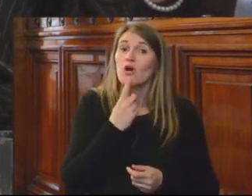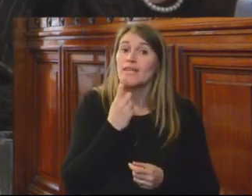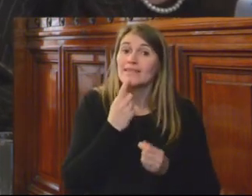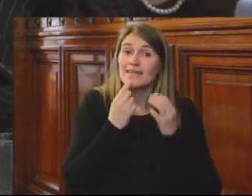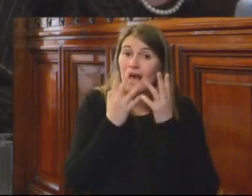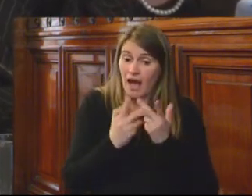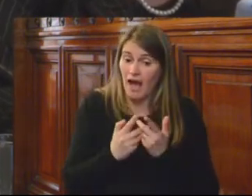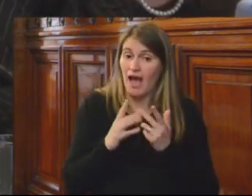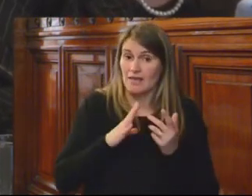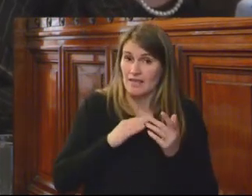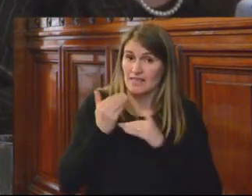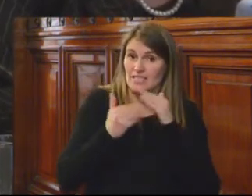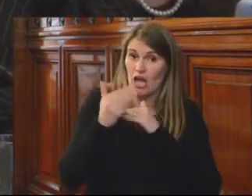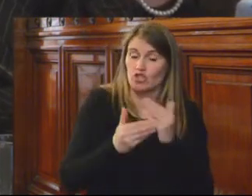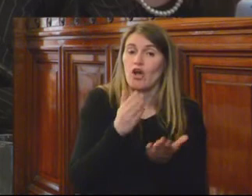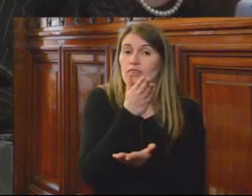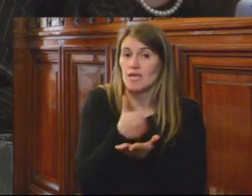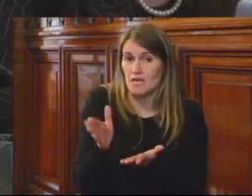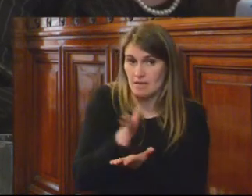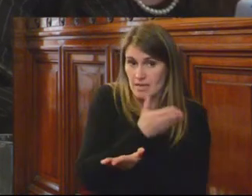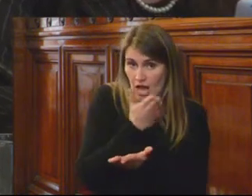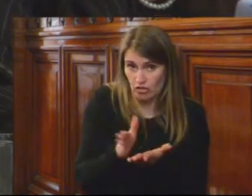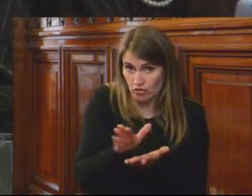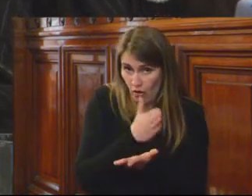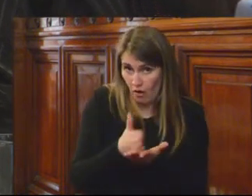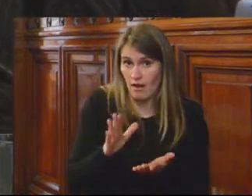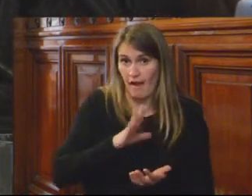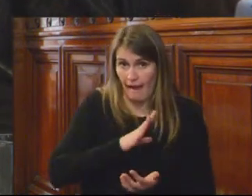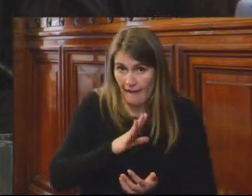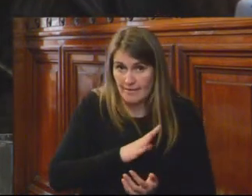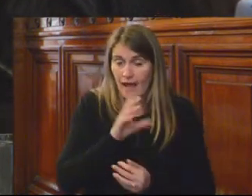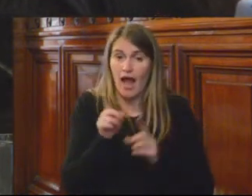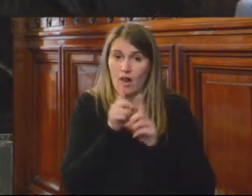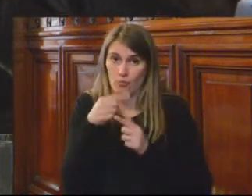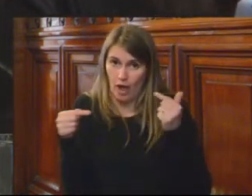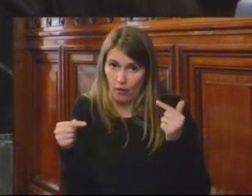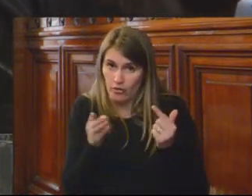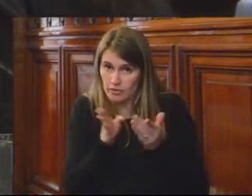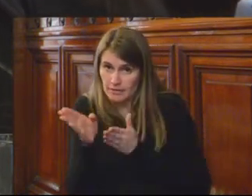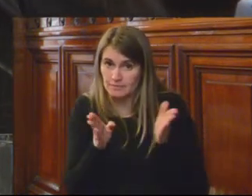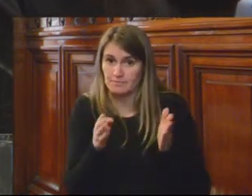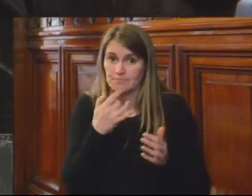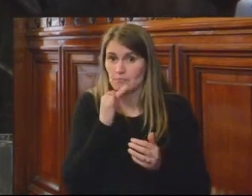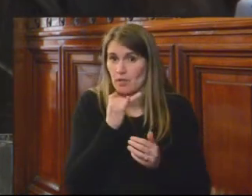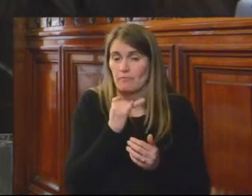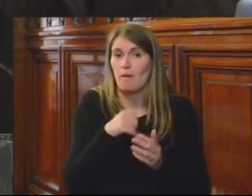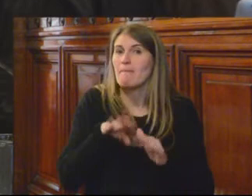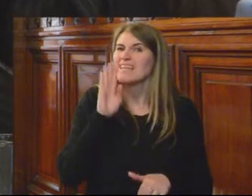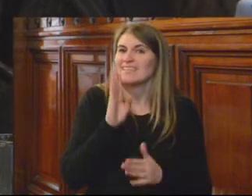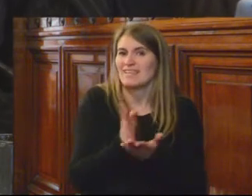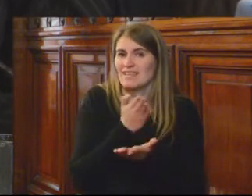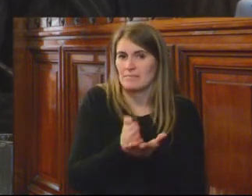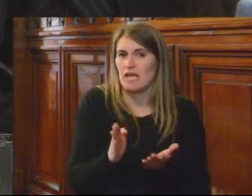en elementos de discriminación con algunos aspectos, por ejemplo, que resaltan la discriminación política.